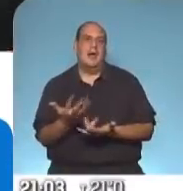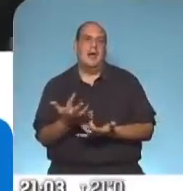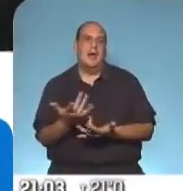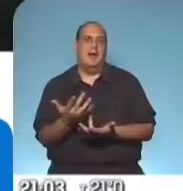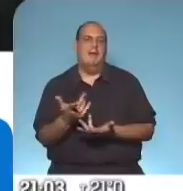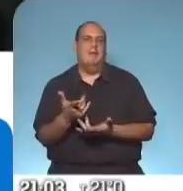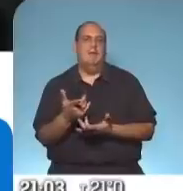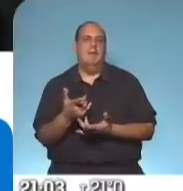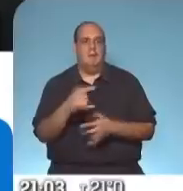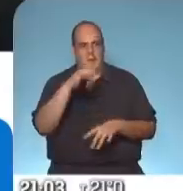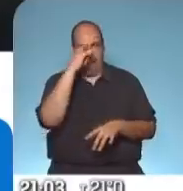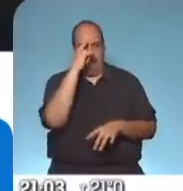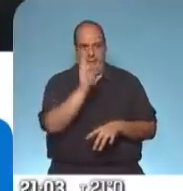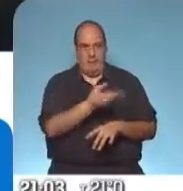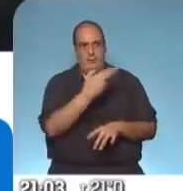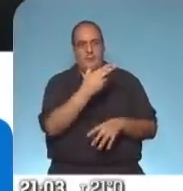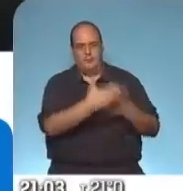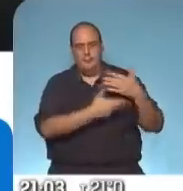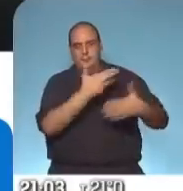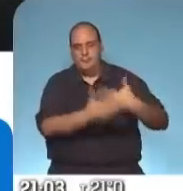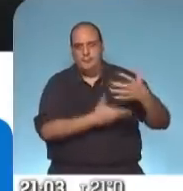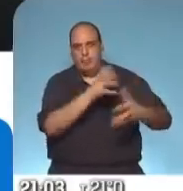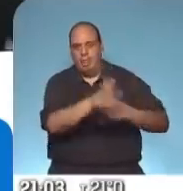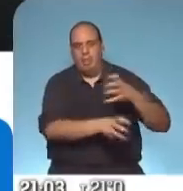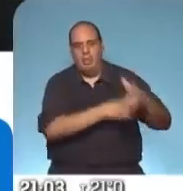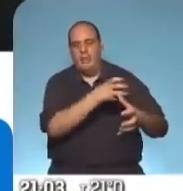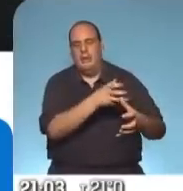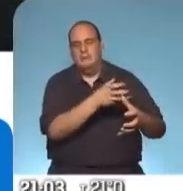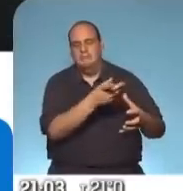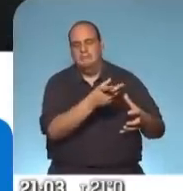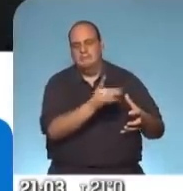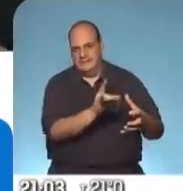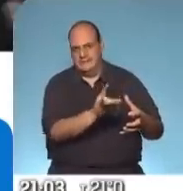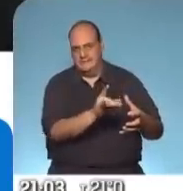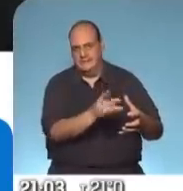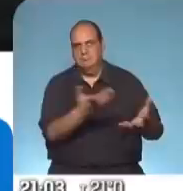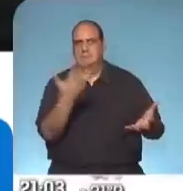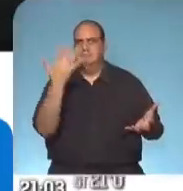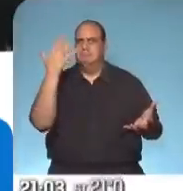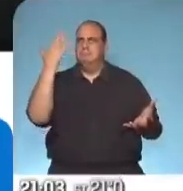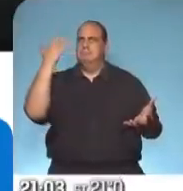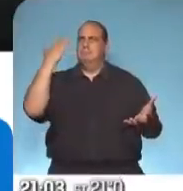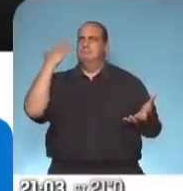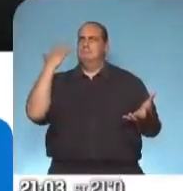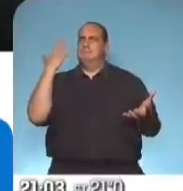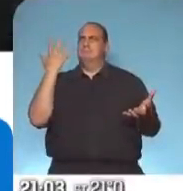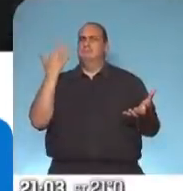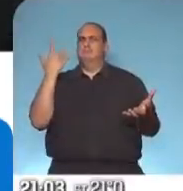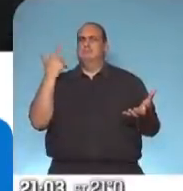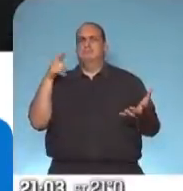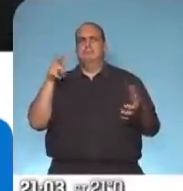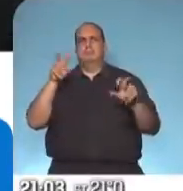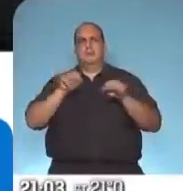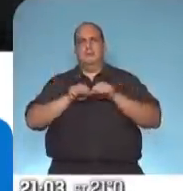el desarrollo de Vaca Muerta, ¿no? Es decir, el desarrollo de Vaca Muerta, ya desde que empezó todo el problema